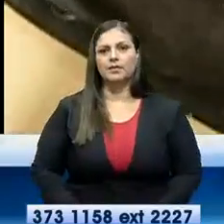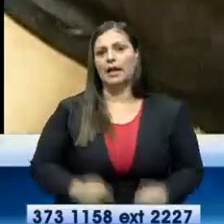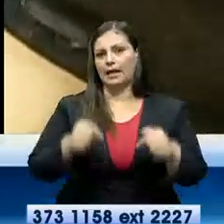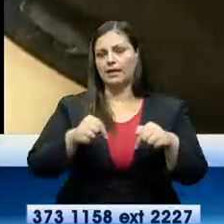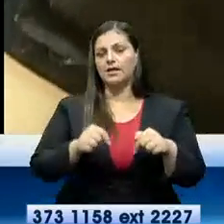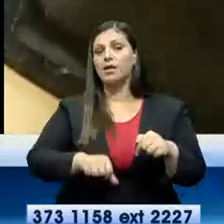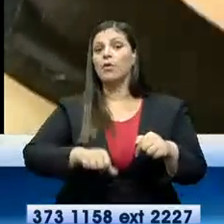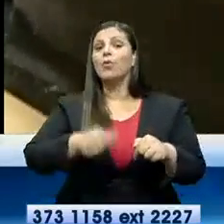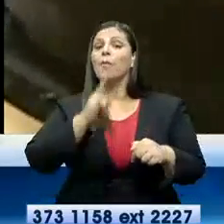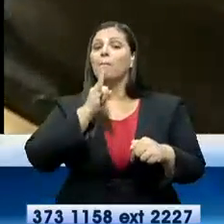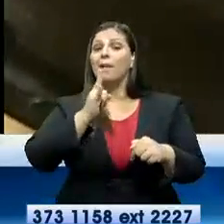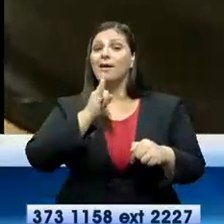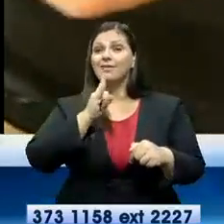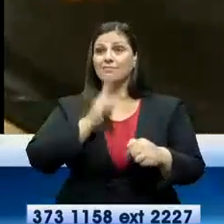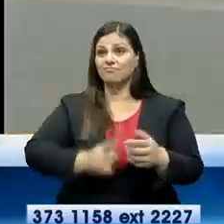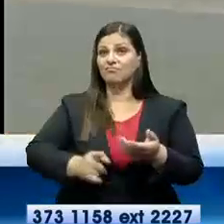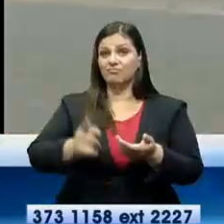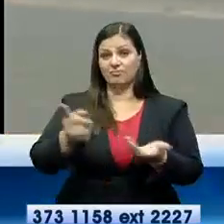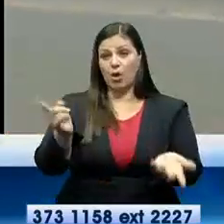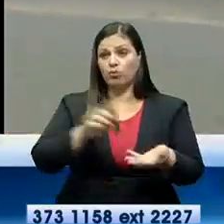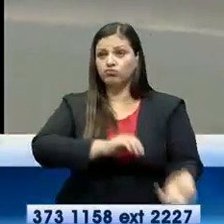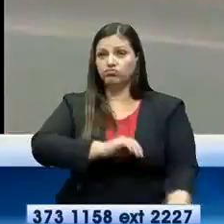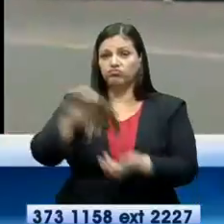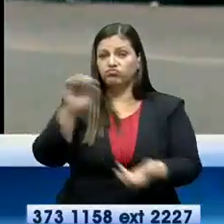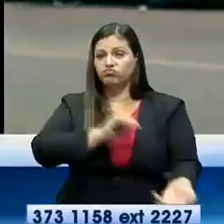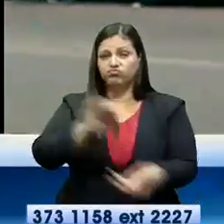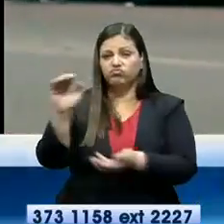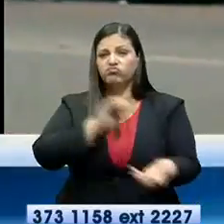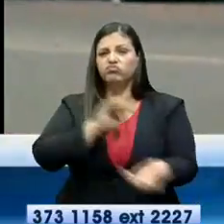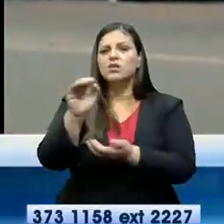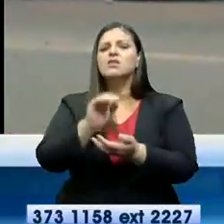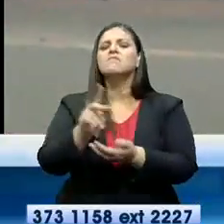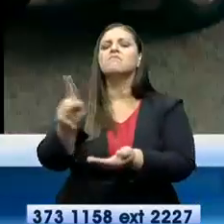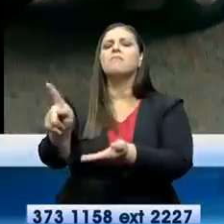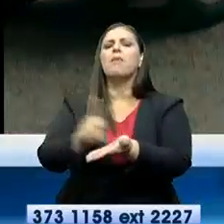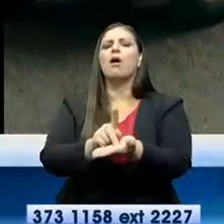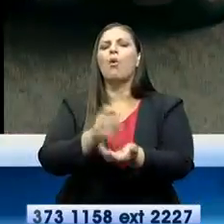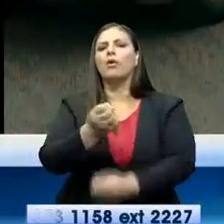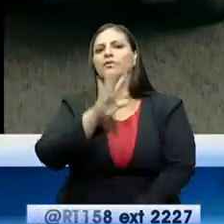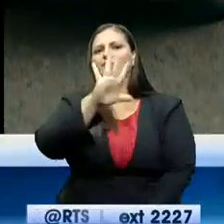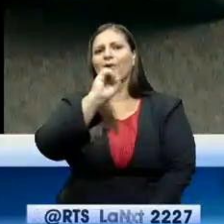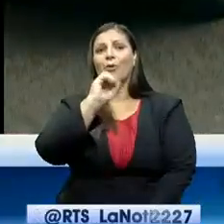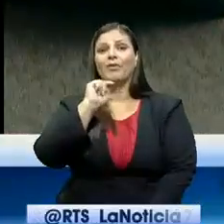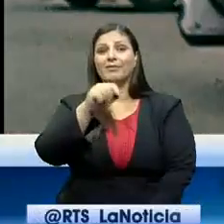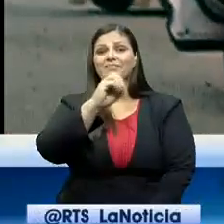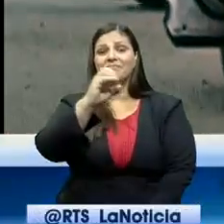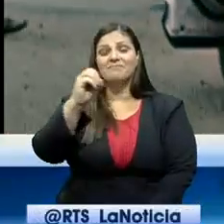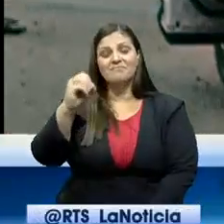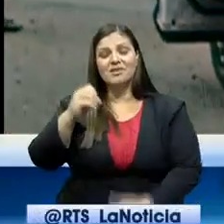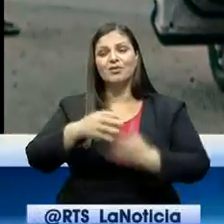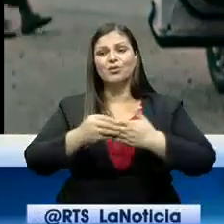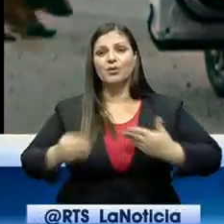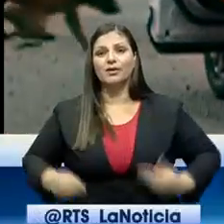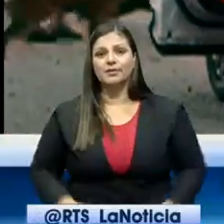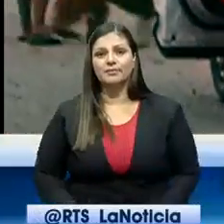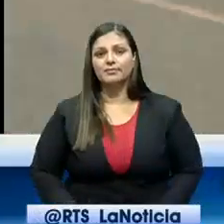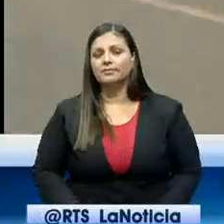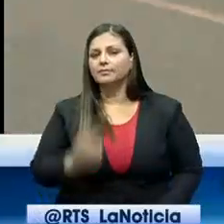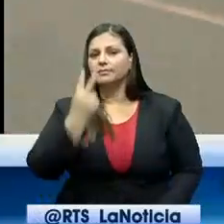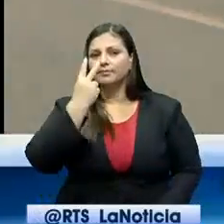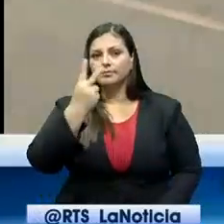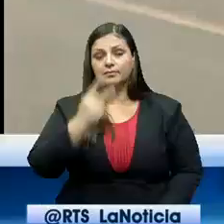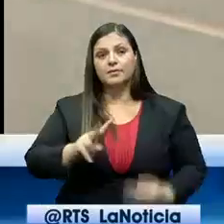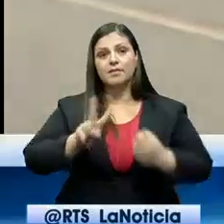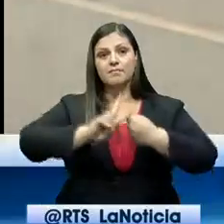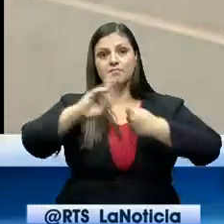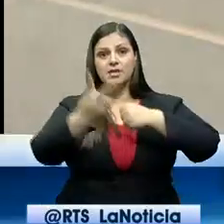Unidos tiene un valor más o menos de 50 mil dólares. Un tercer golpe se ejecutó en las calles 15 de agosto y Paquilla, centro del cantón.